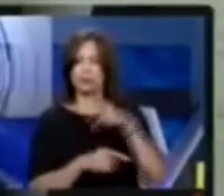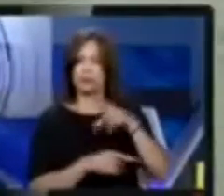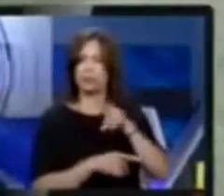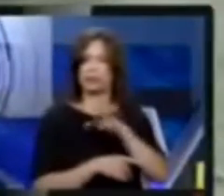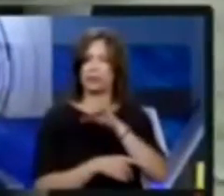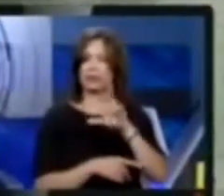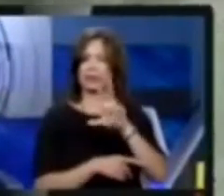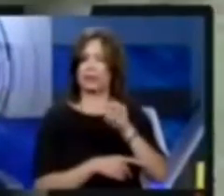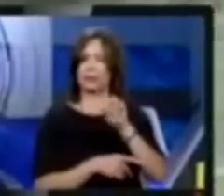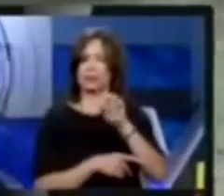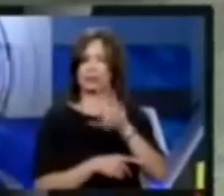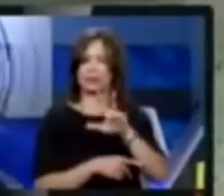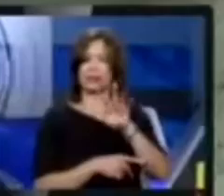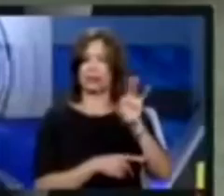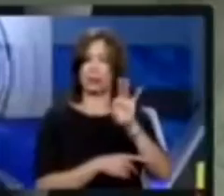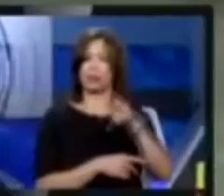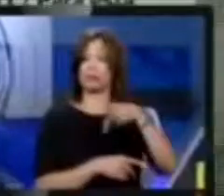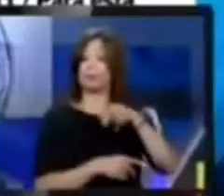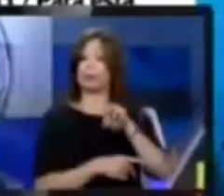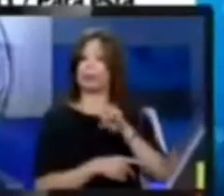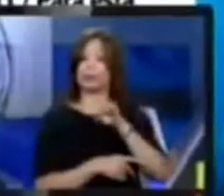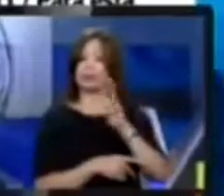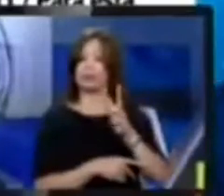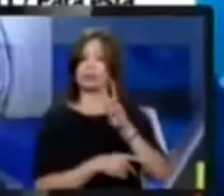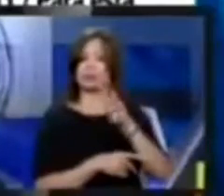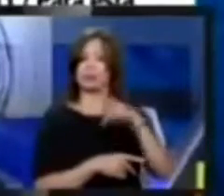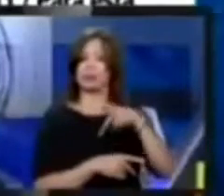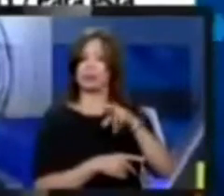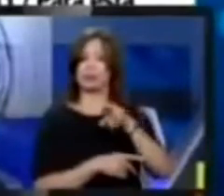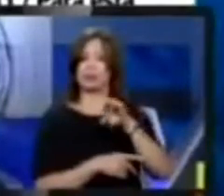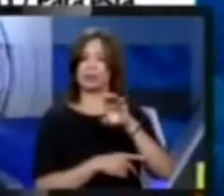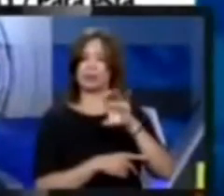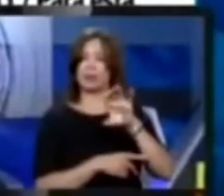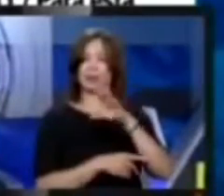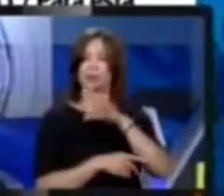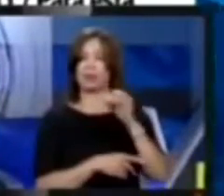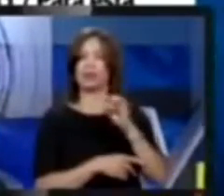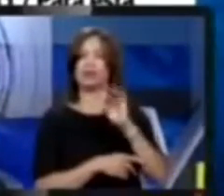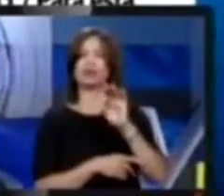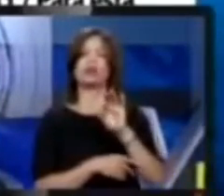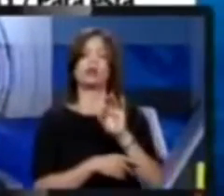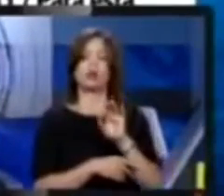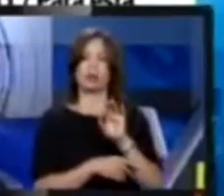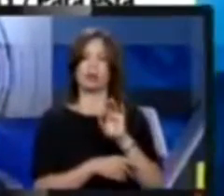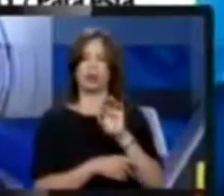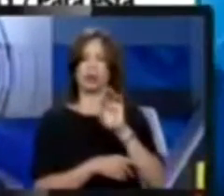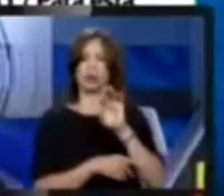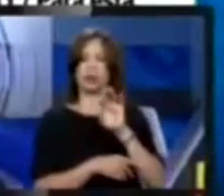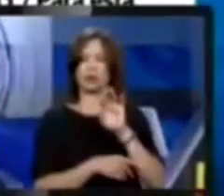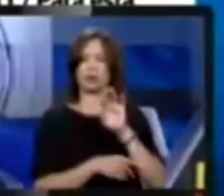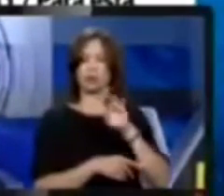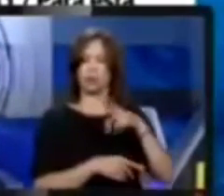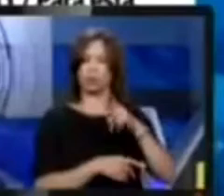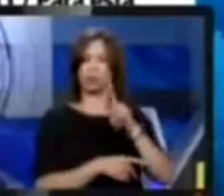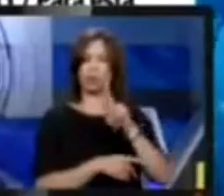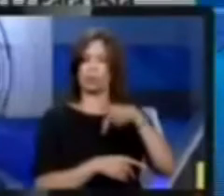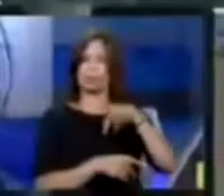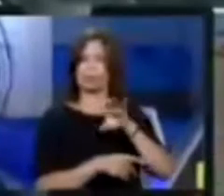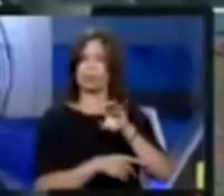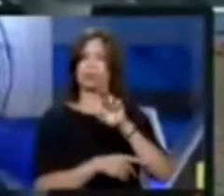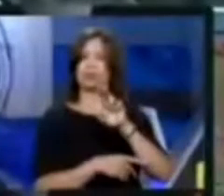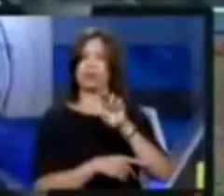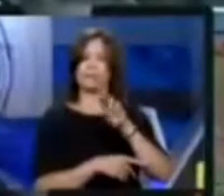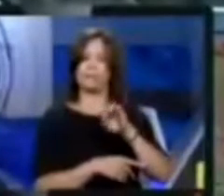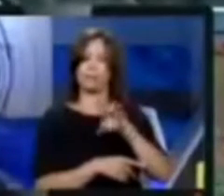PLD, 39 del PRD, 6 del PRSC, 1 del BIS, 1 del PPC y 1 del